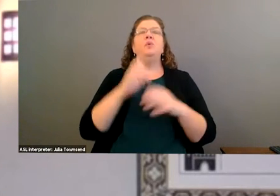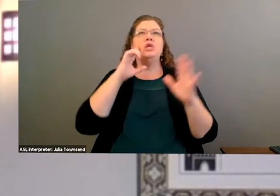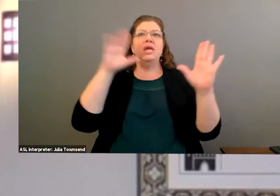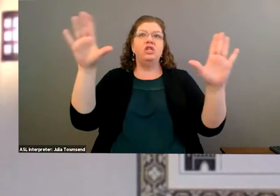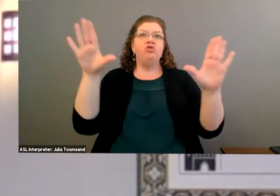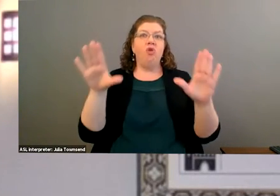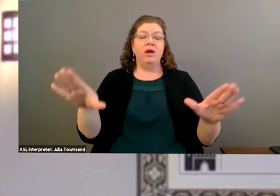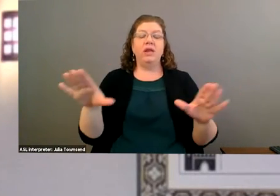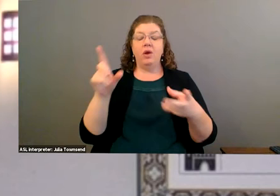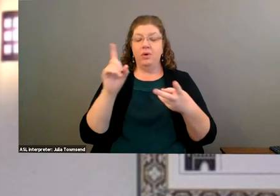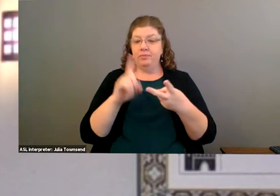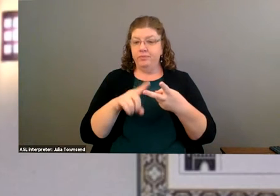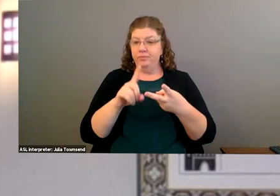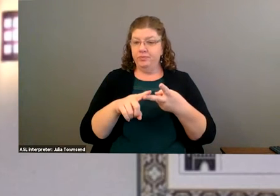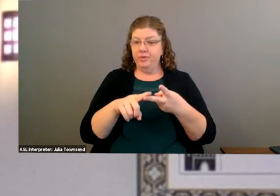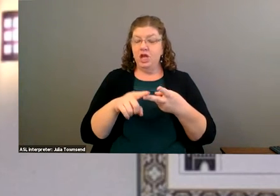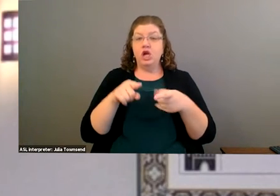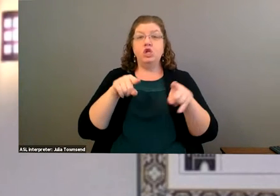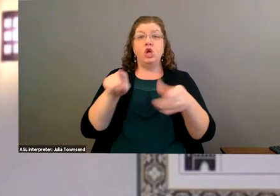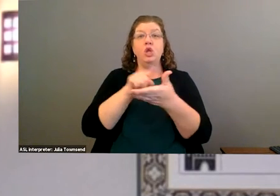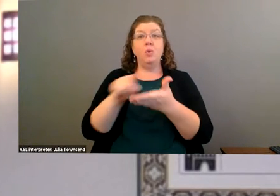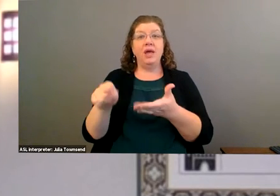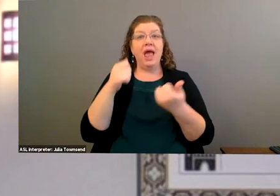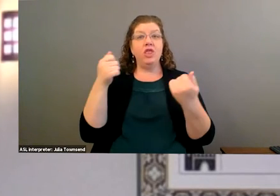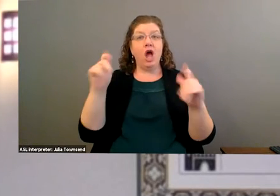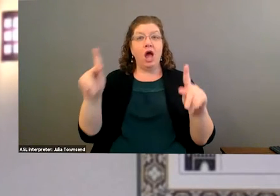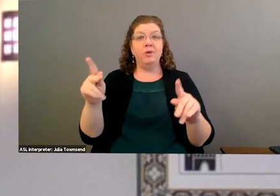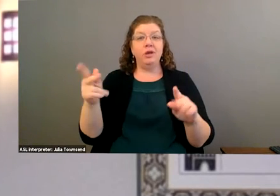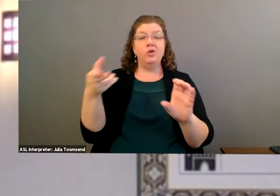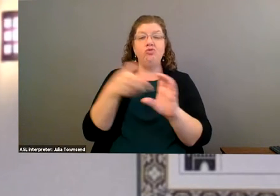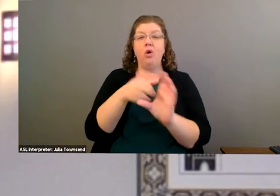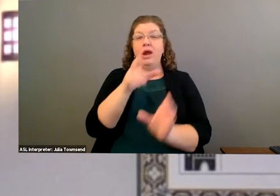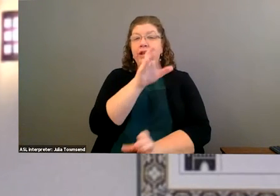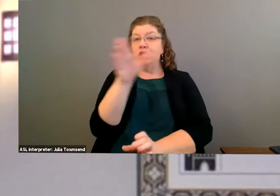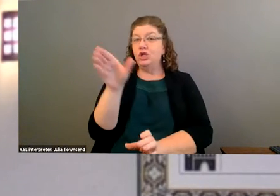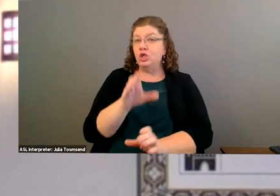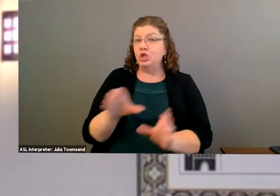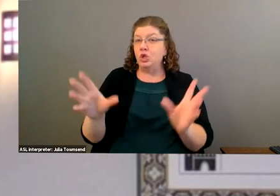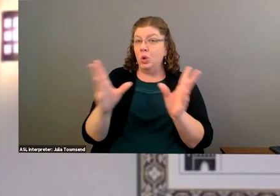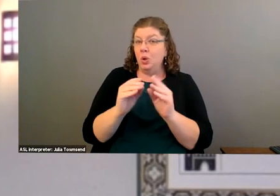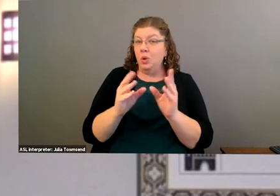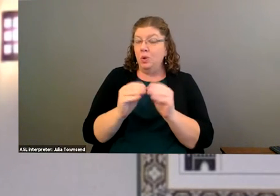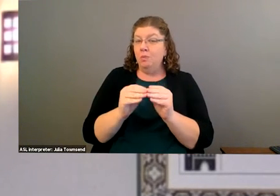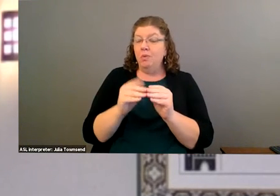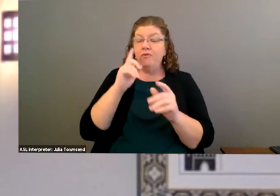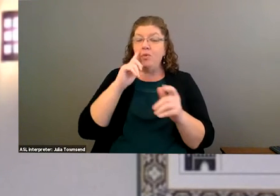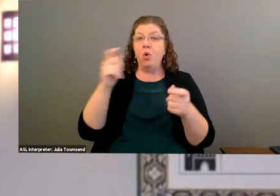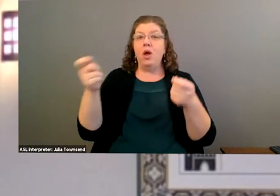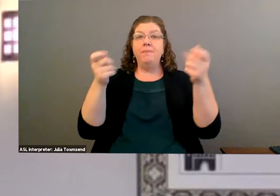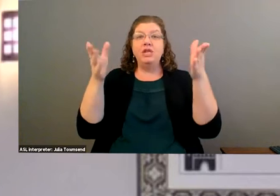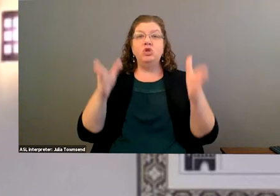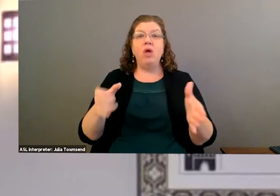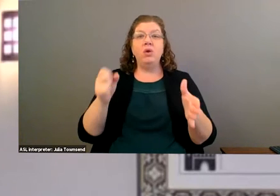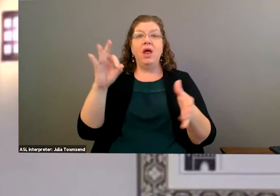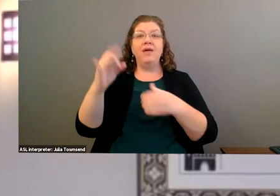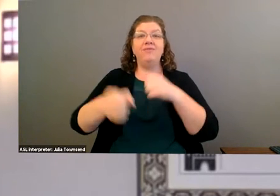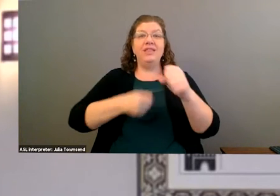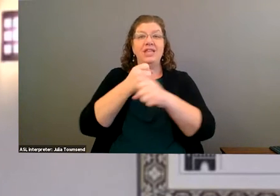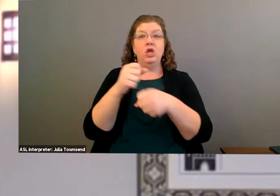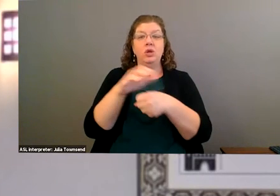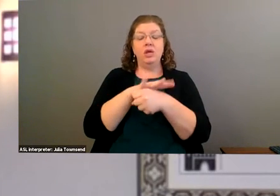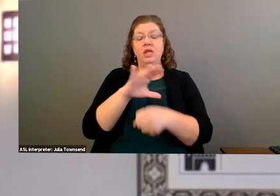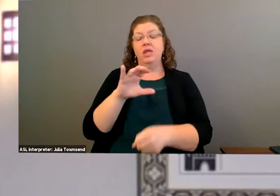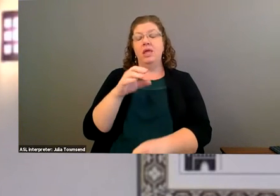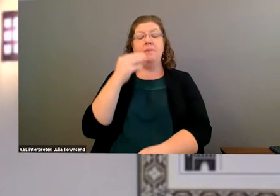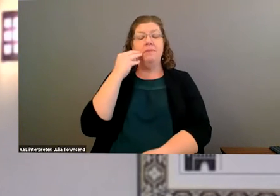También durante la semana tuve la oportunidad de hacer Zoom y ver al administrador